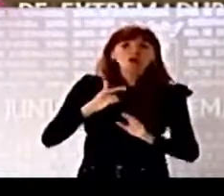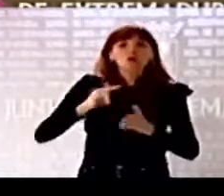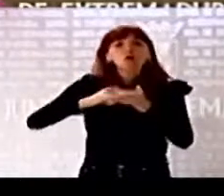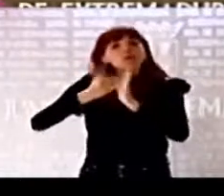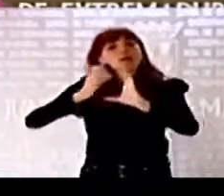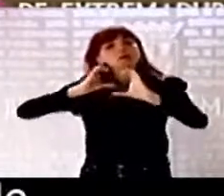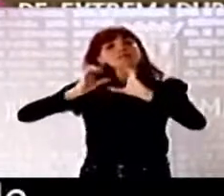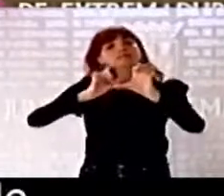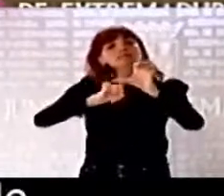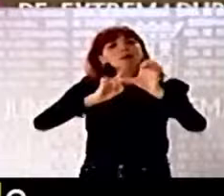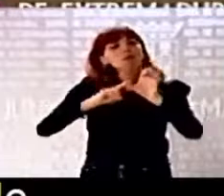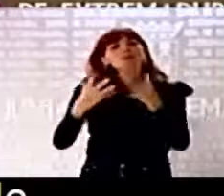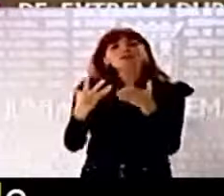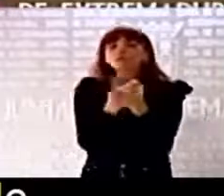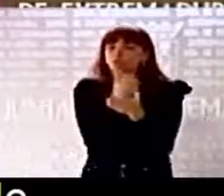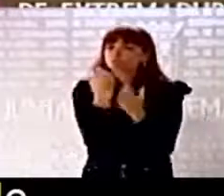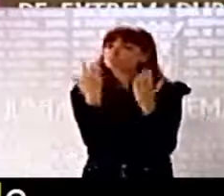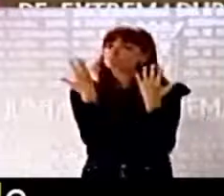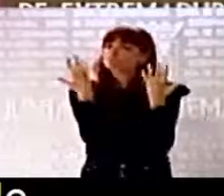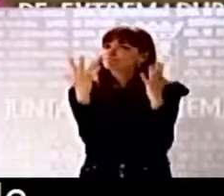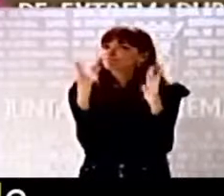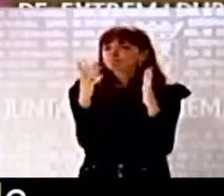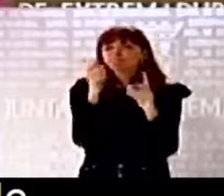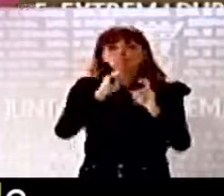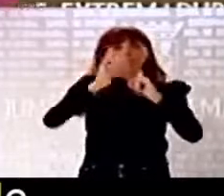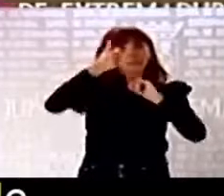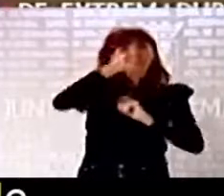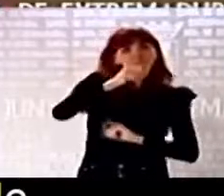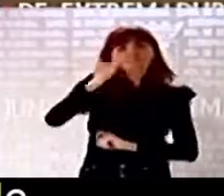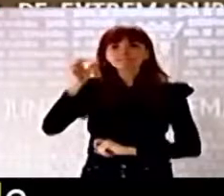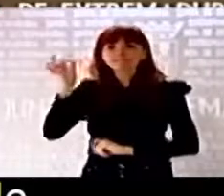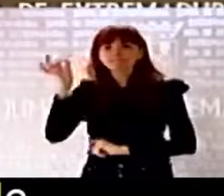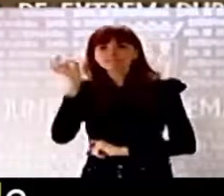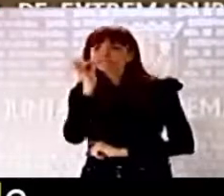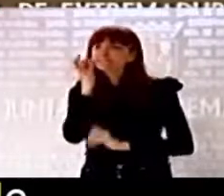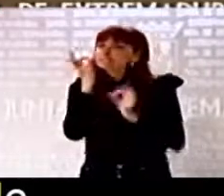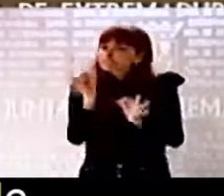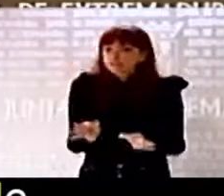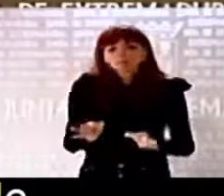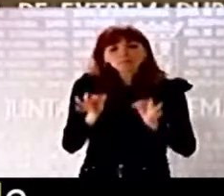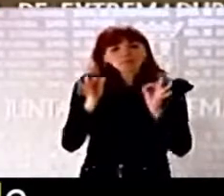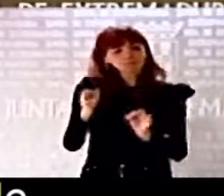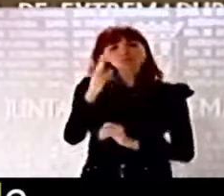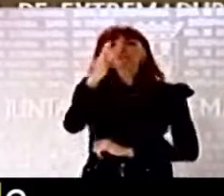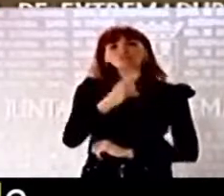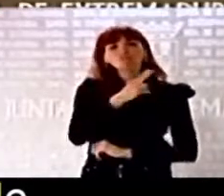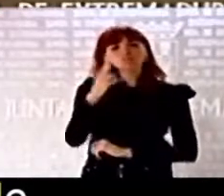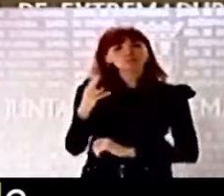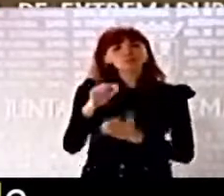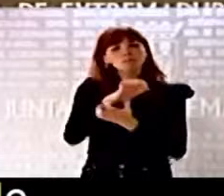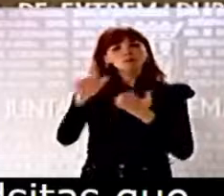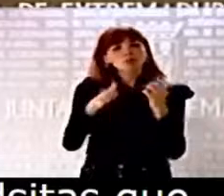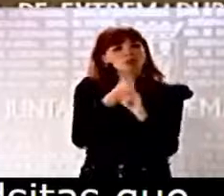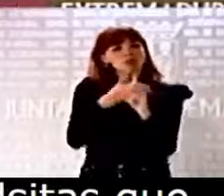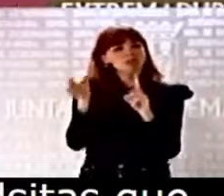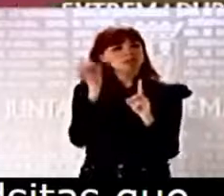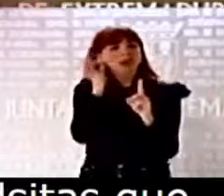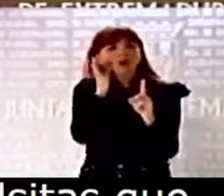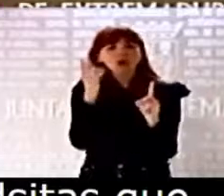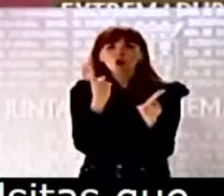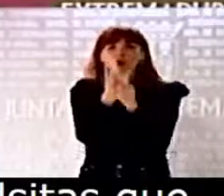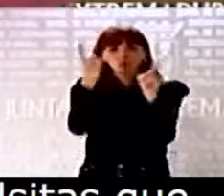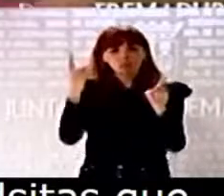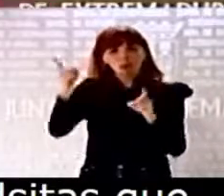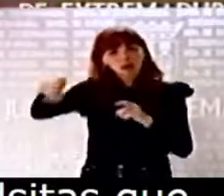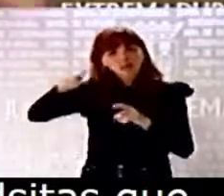comunicación de Extremadura, de todas las periodistas y todos los periodistas que siempre muestran su compromiso contra la violencia de género, que participan